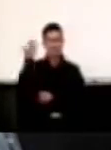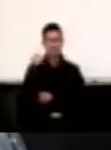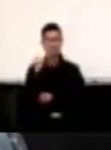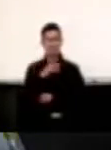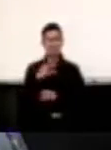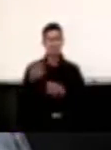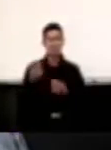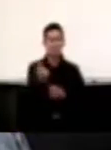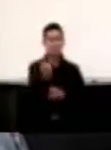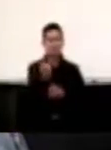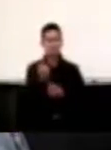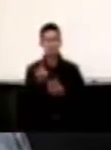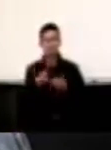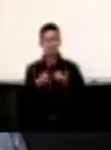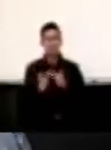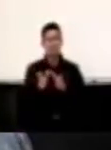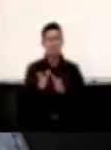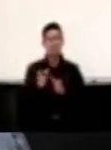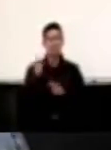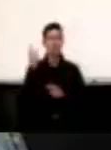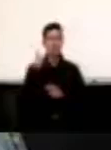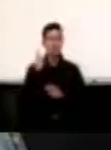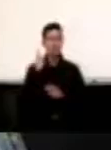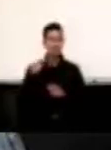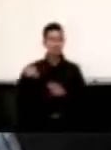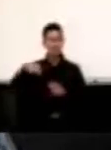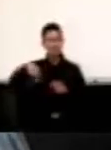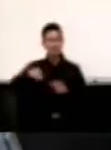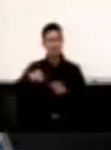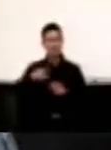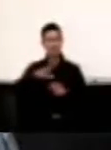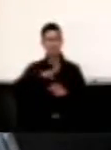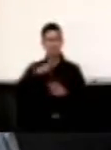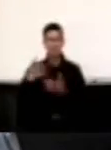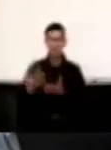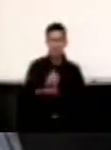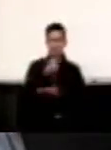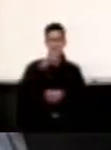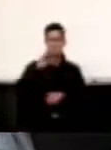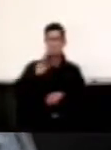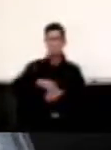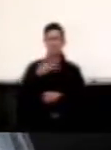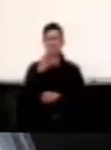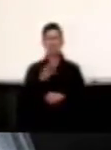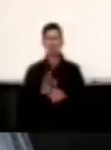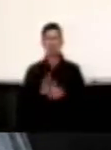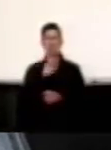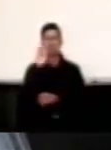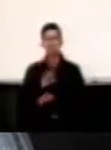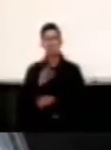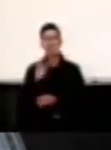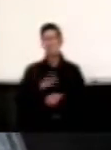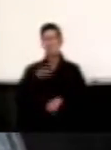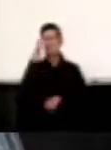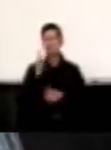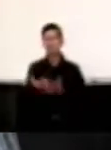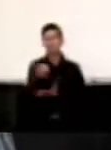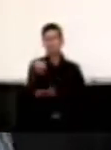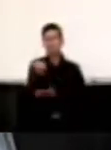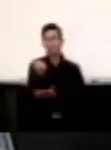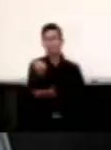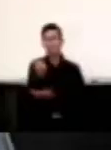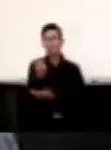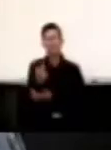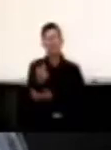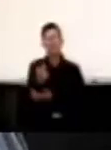fundado haya obtenido más del 50% de los votos, ¿no? Prácticamente producto no de un